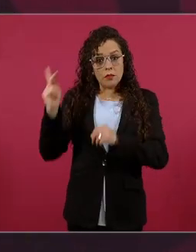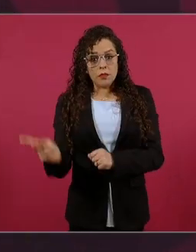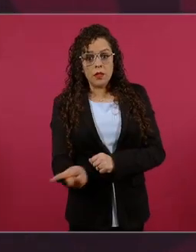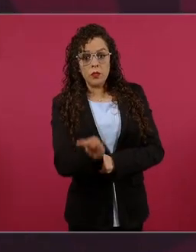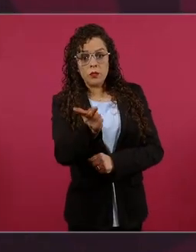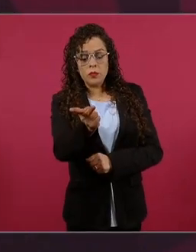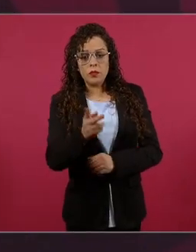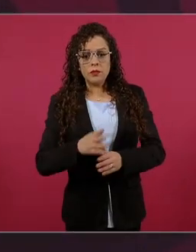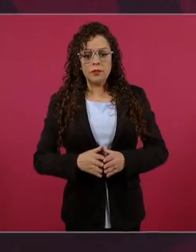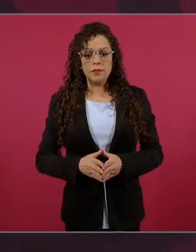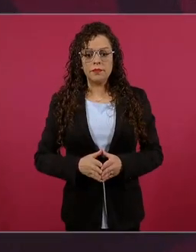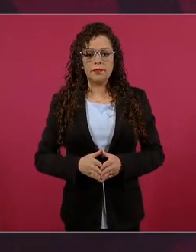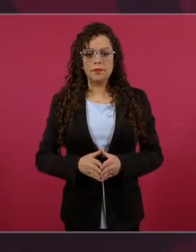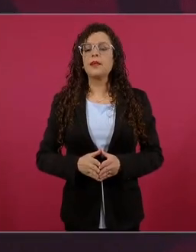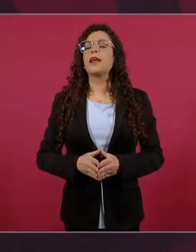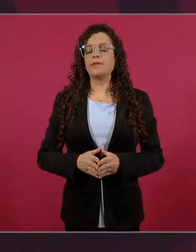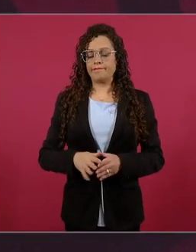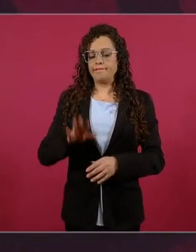decisión